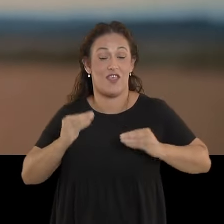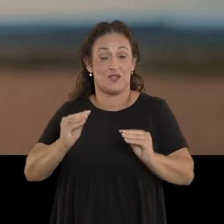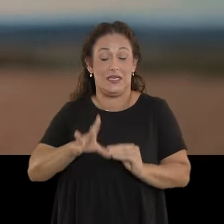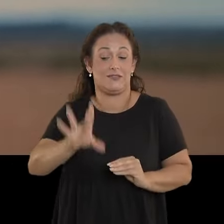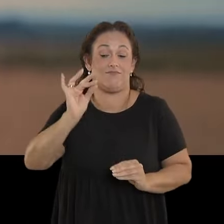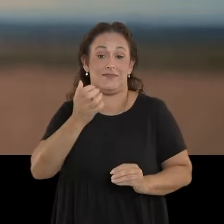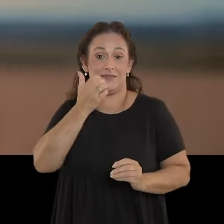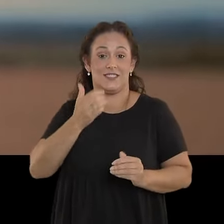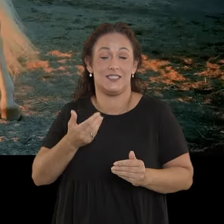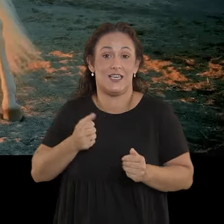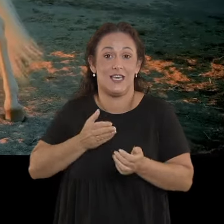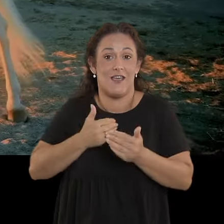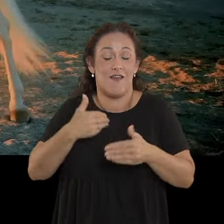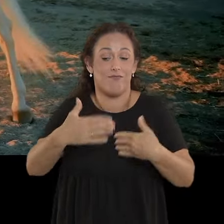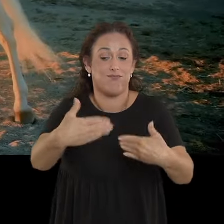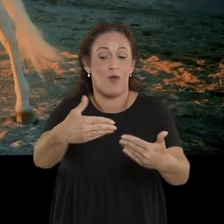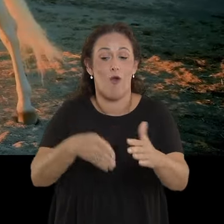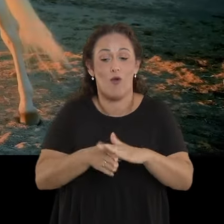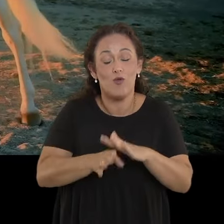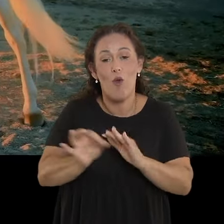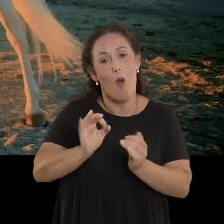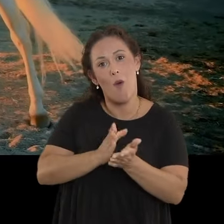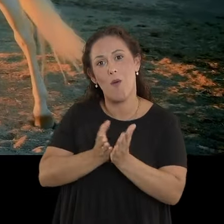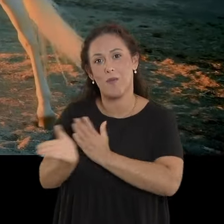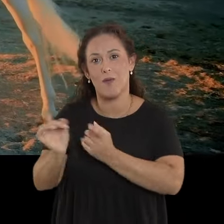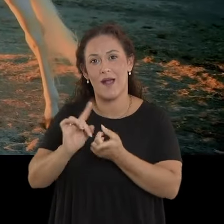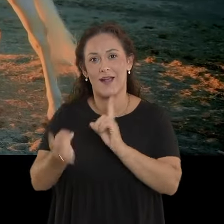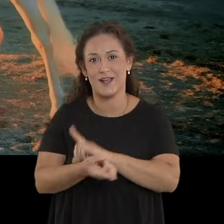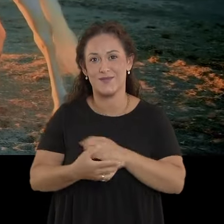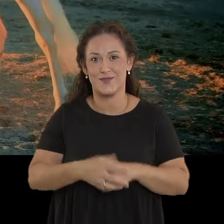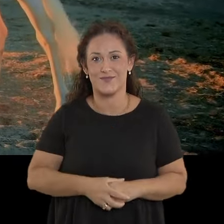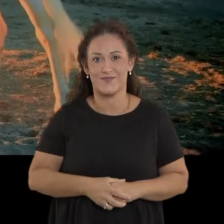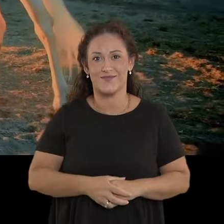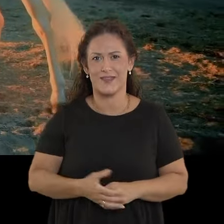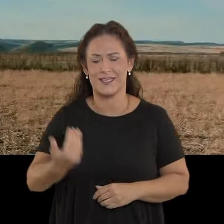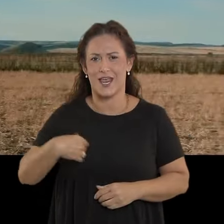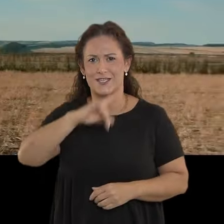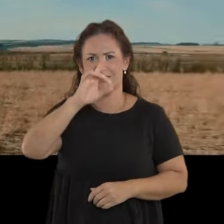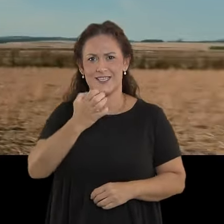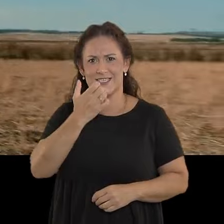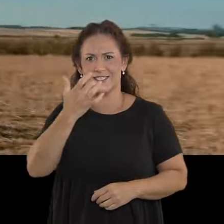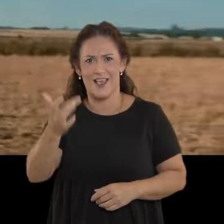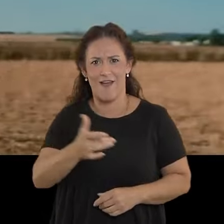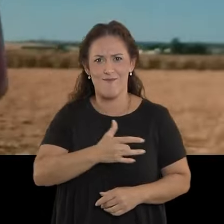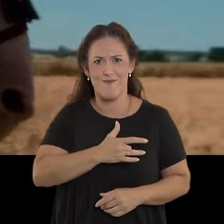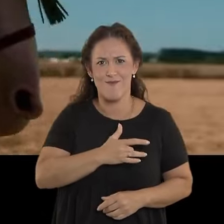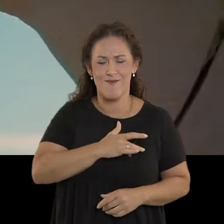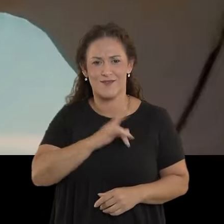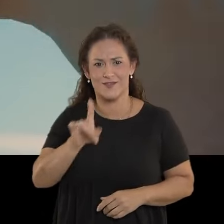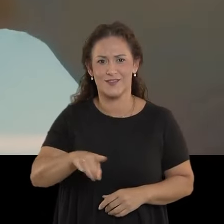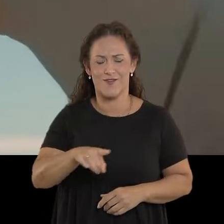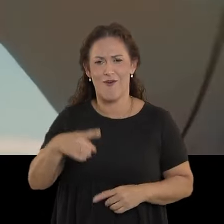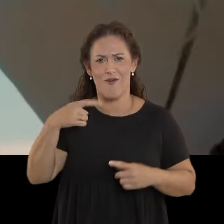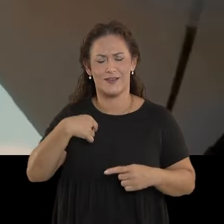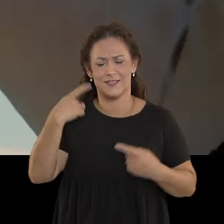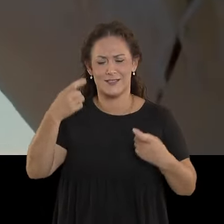vida y escoge si cambiar de dirección o si seguir tirando. Ya no sé si es amor. Estoy